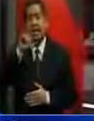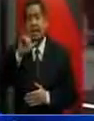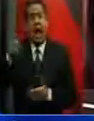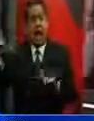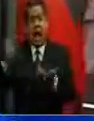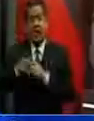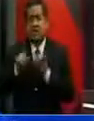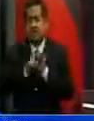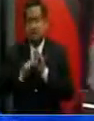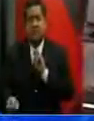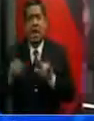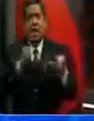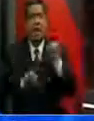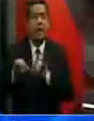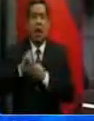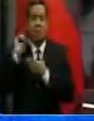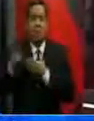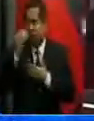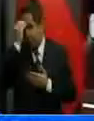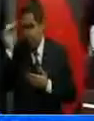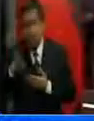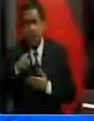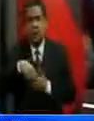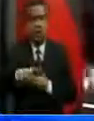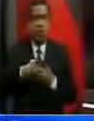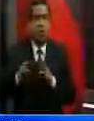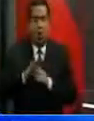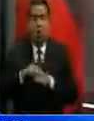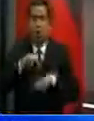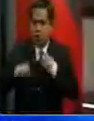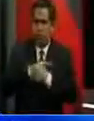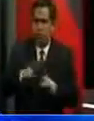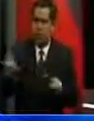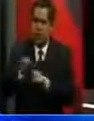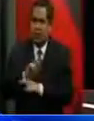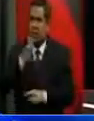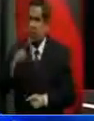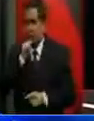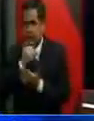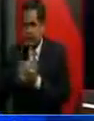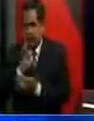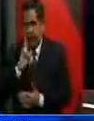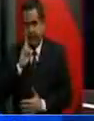21 de agosto contra civiles. Señaló que aún no hay una decisión sobre qué tipo de respuesta dará su gobierno ante este hecho.